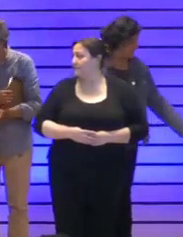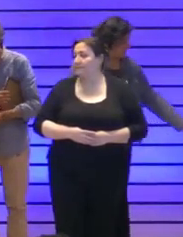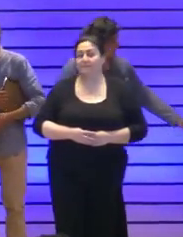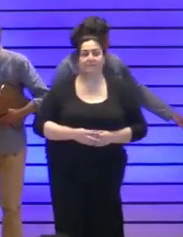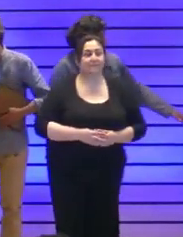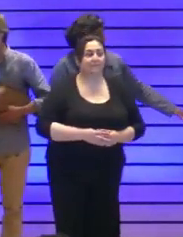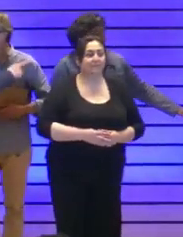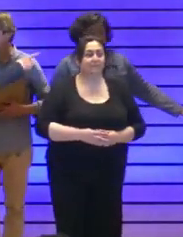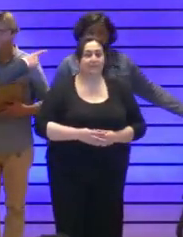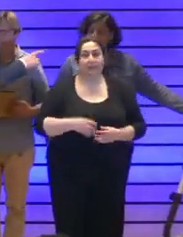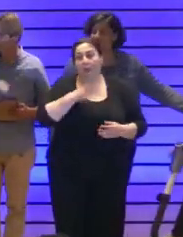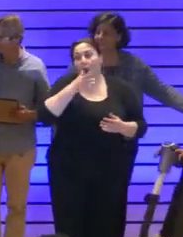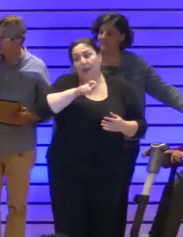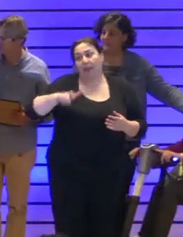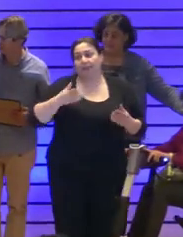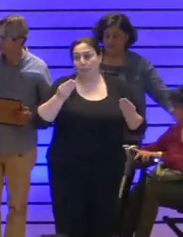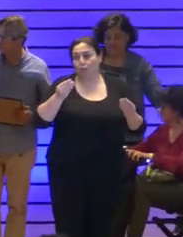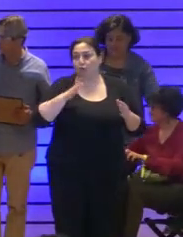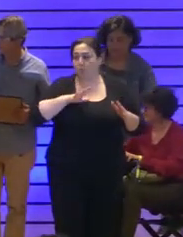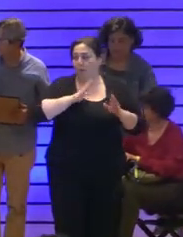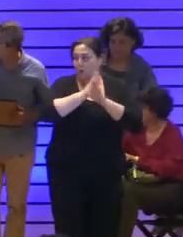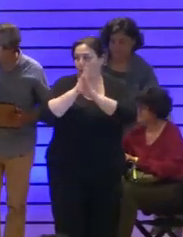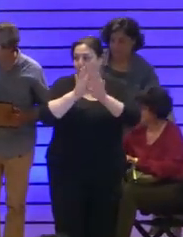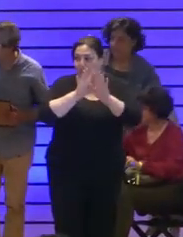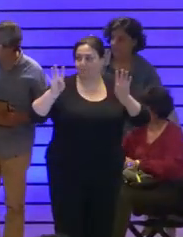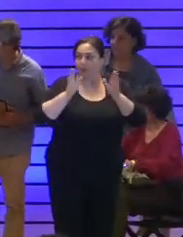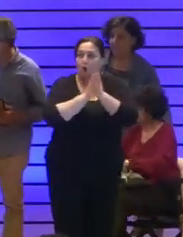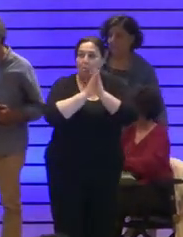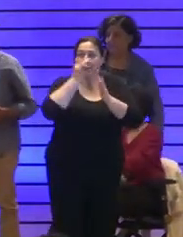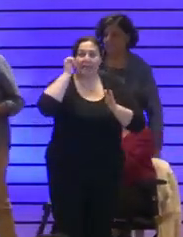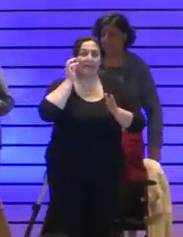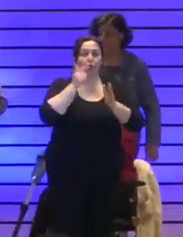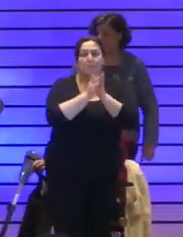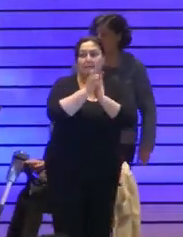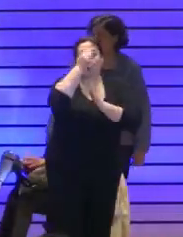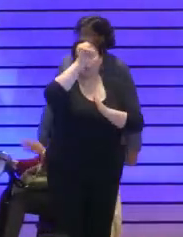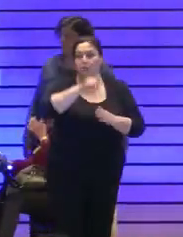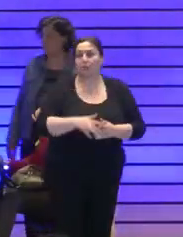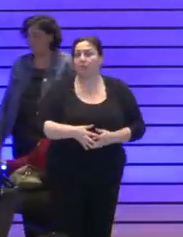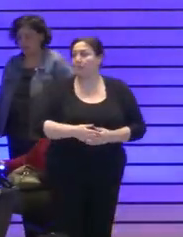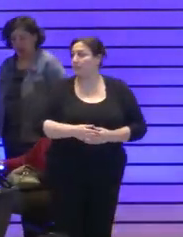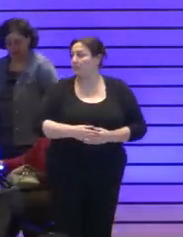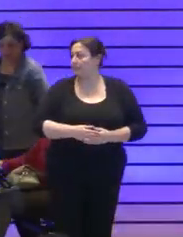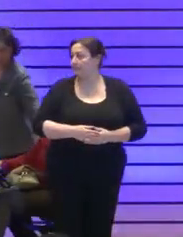Que somos muchos, un poquito más para acá. Compañeras, compañeros.